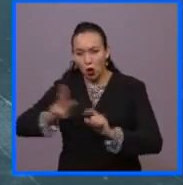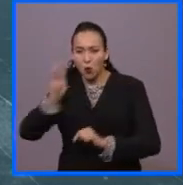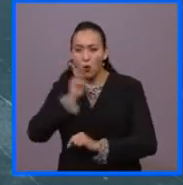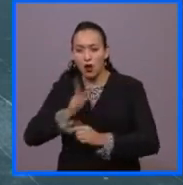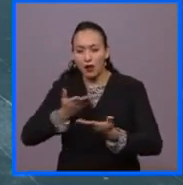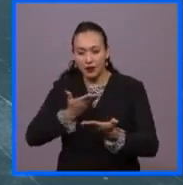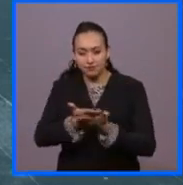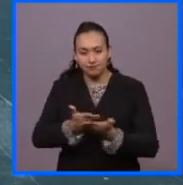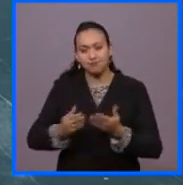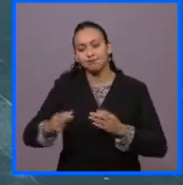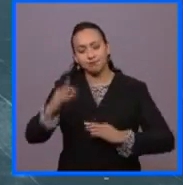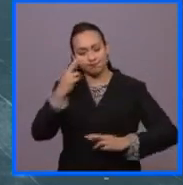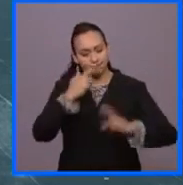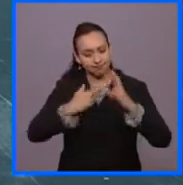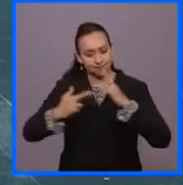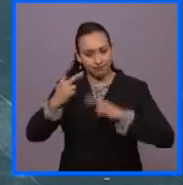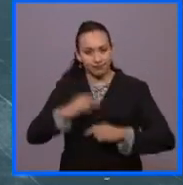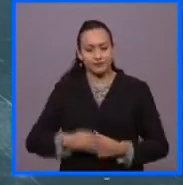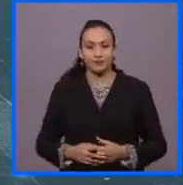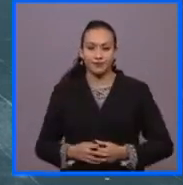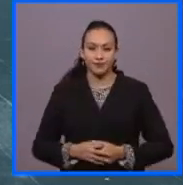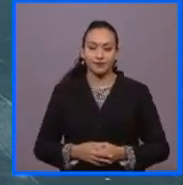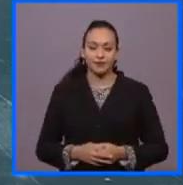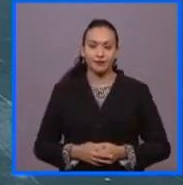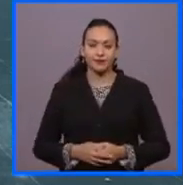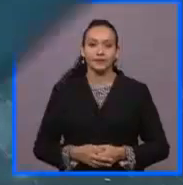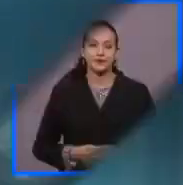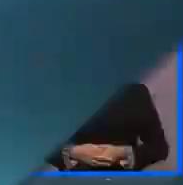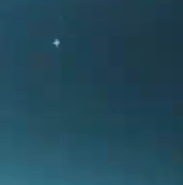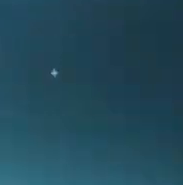aportadas, determinó Tribunal Colegiado.